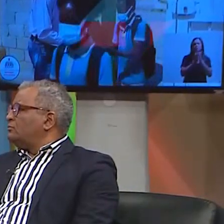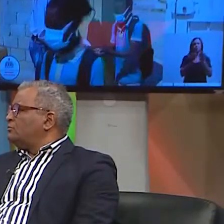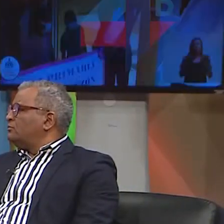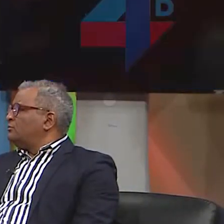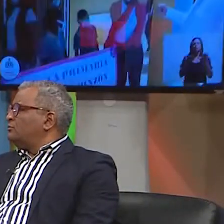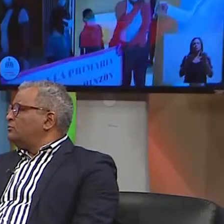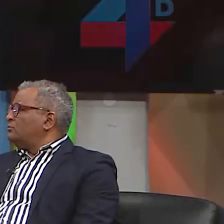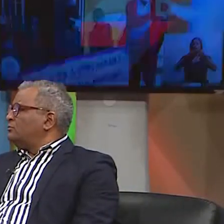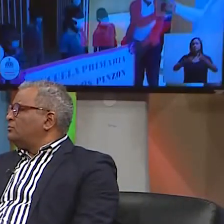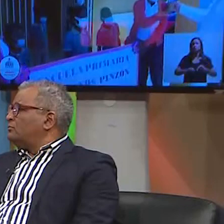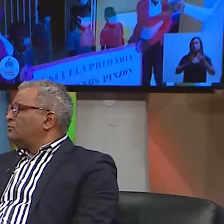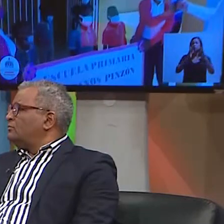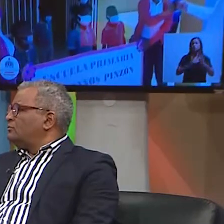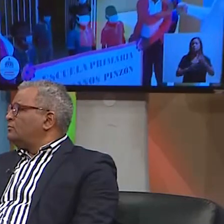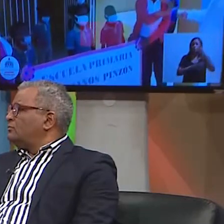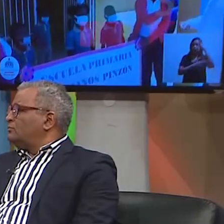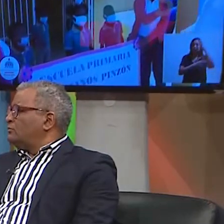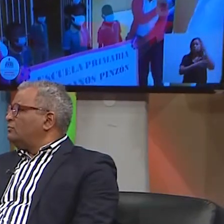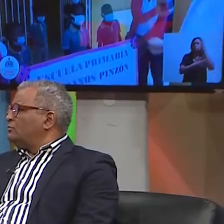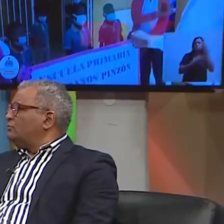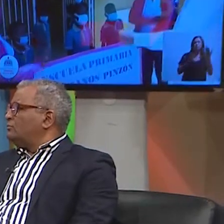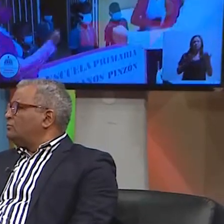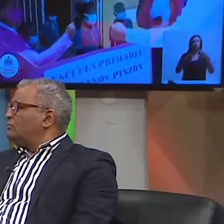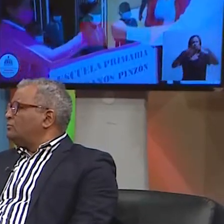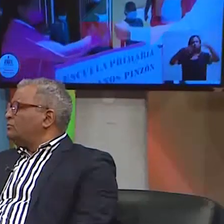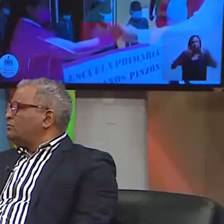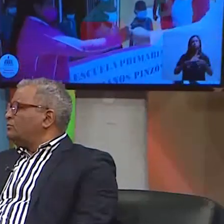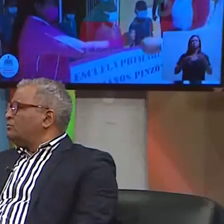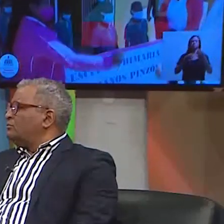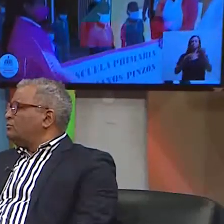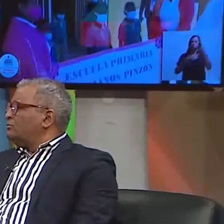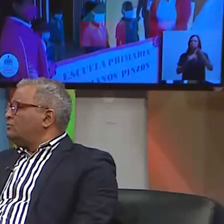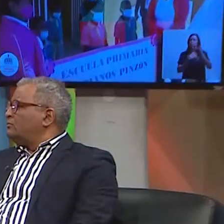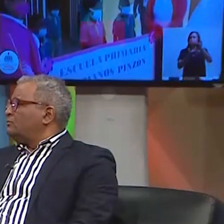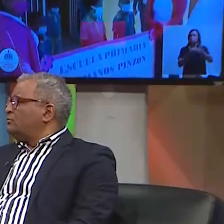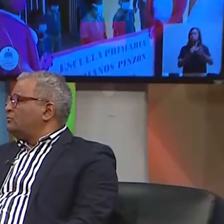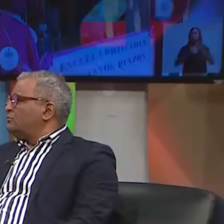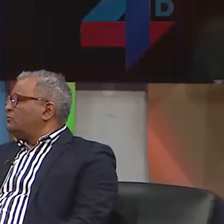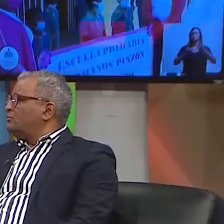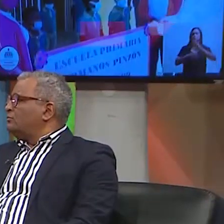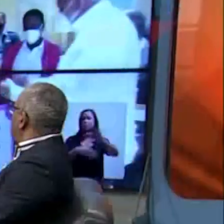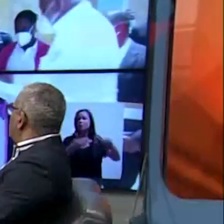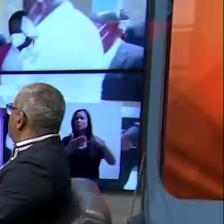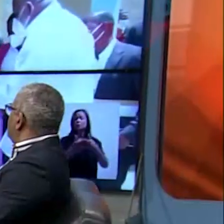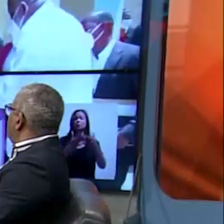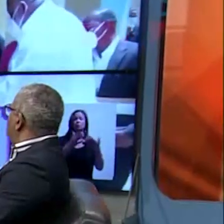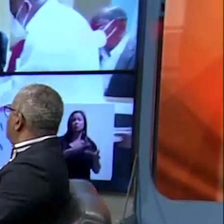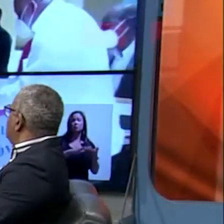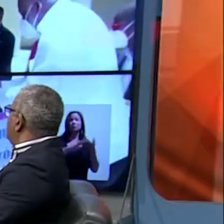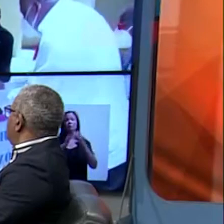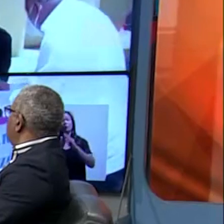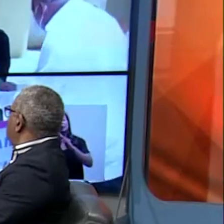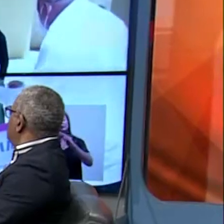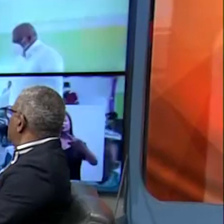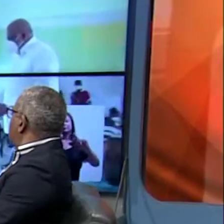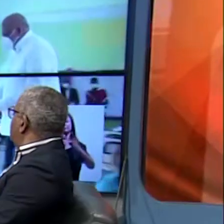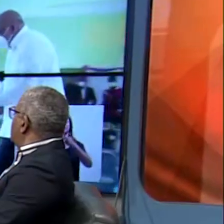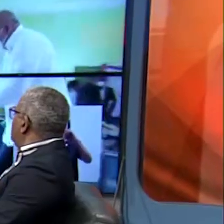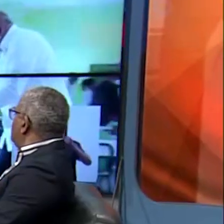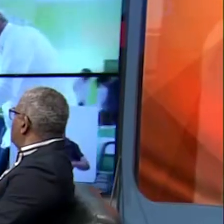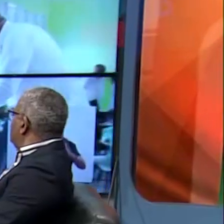Raquel Peña, y fue muy acogido, o sea, fue algo que nosotros lo vimos con